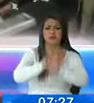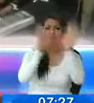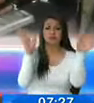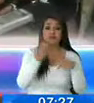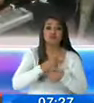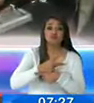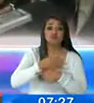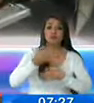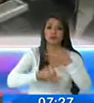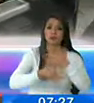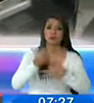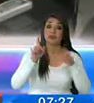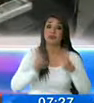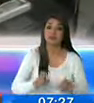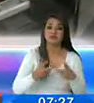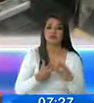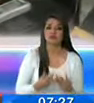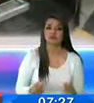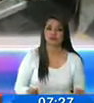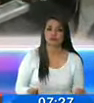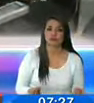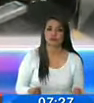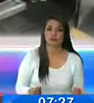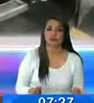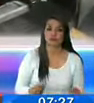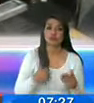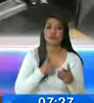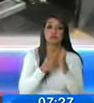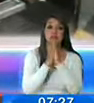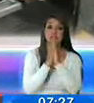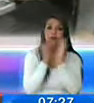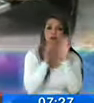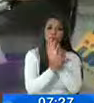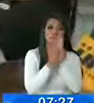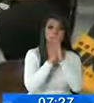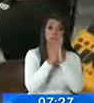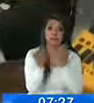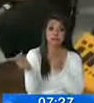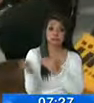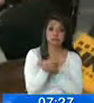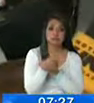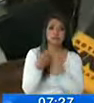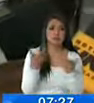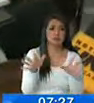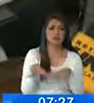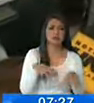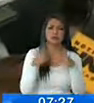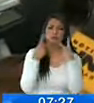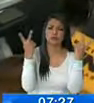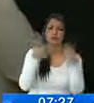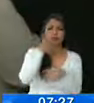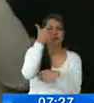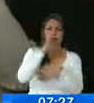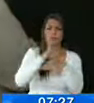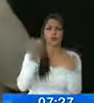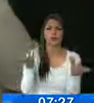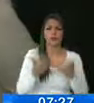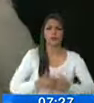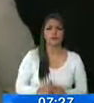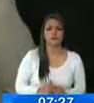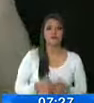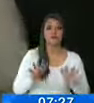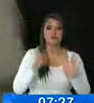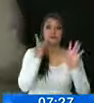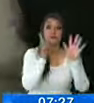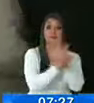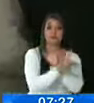El Consejo de la Judicatura tendrá que resolver en cuanto a la demanda que yo he presentado y los hechos que son públicos y que avergüenzan al país. Con esta